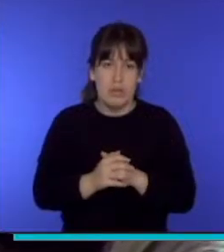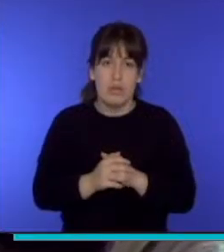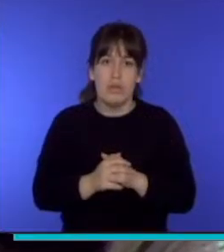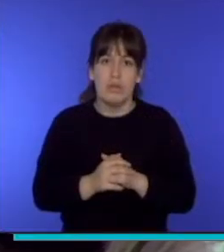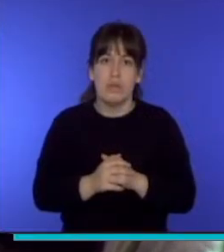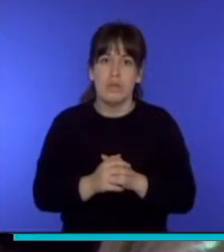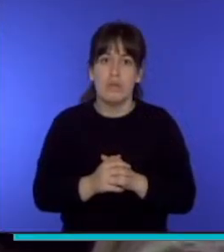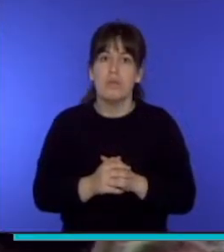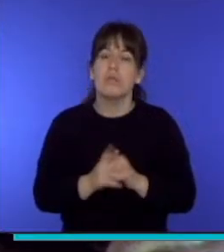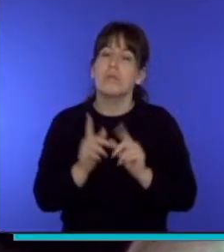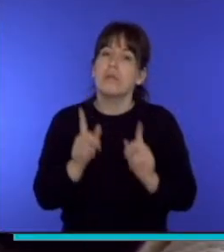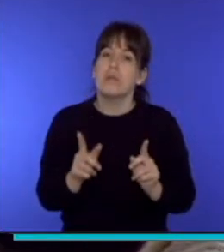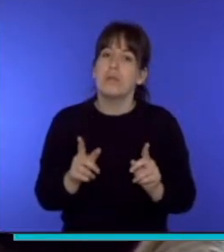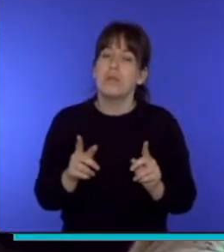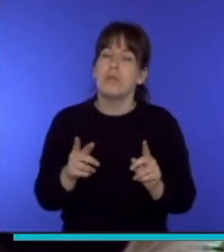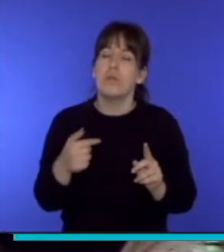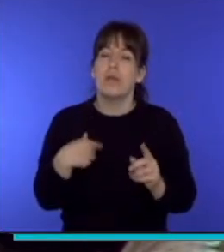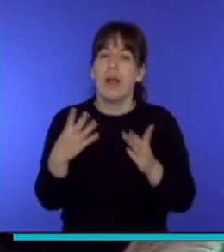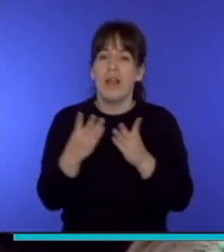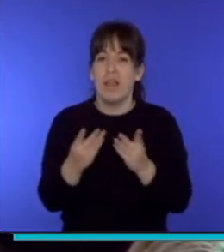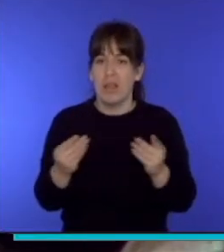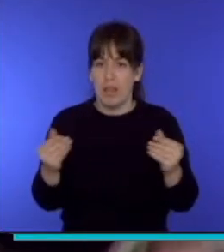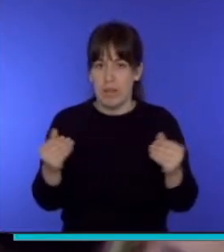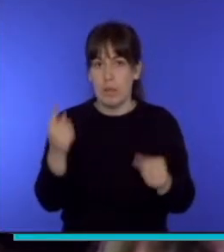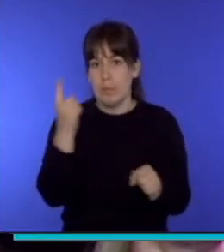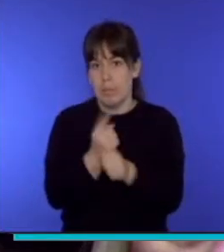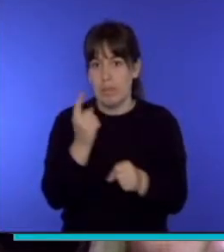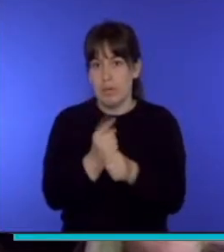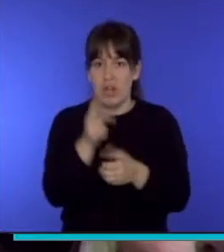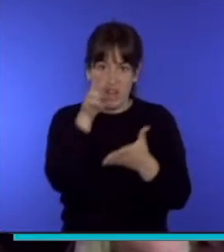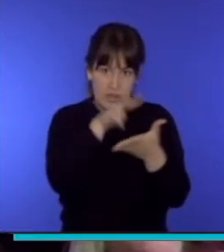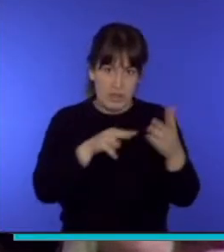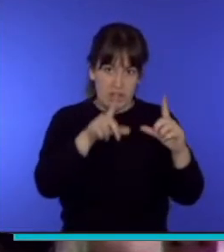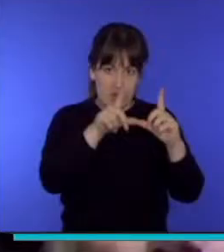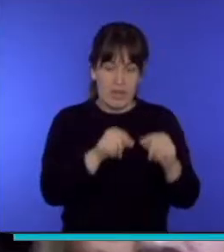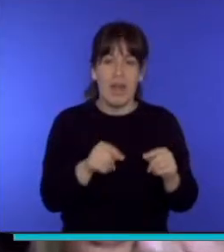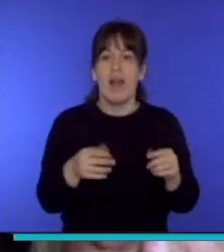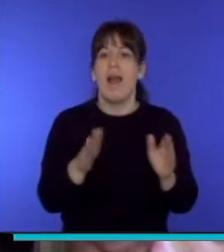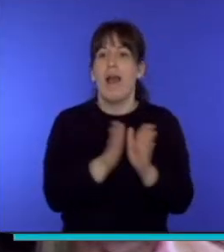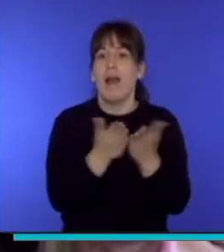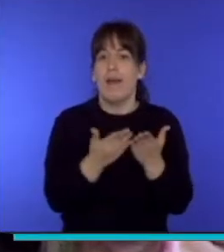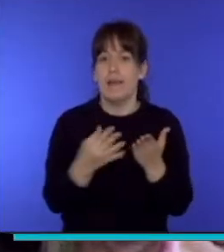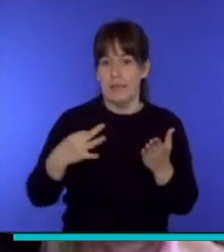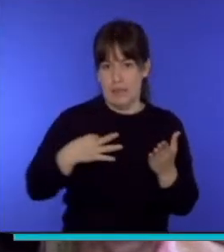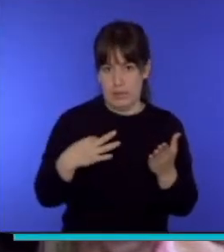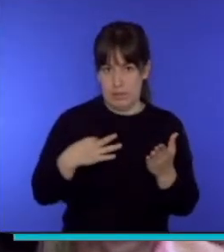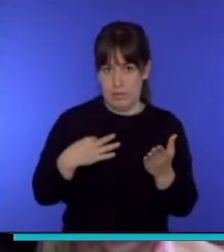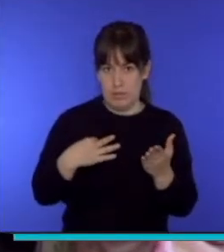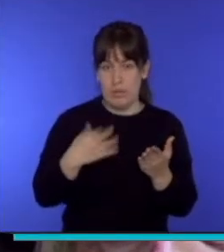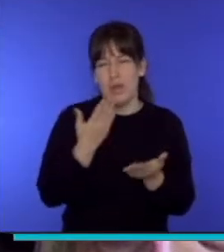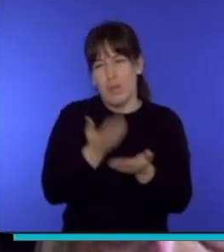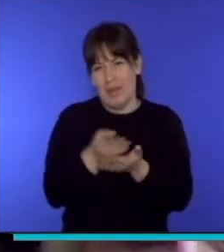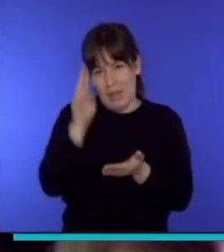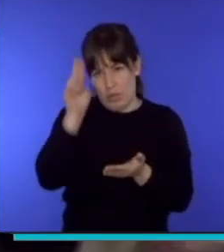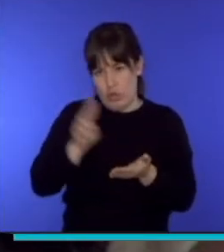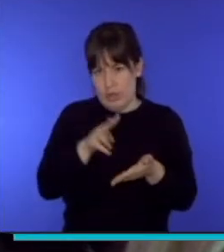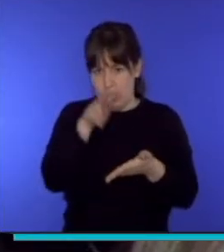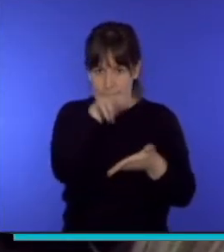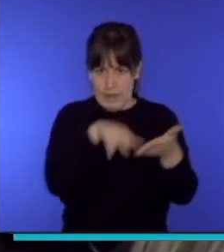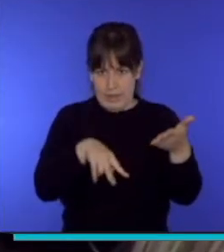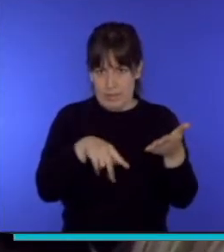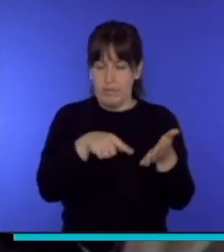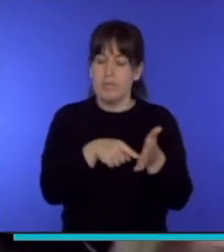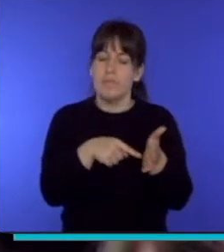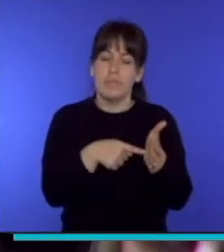Y voy a terminar, señor presidente, primero leyendo un artículo del Código Civil. Voy a pedir autorización para leer,